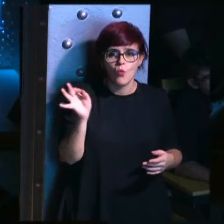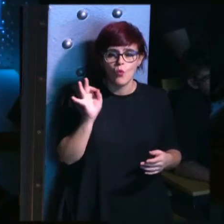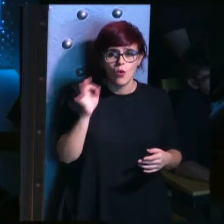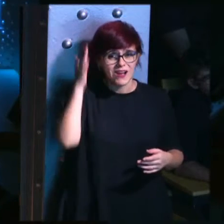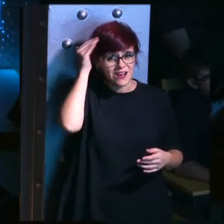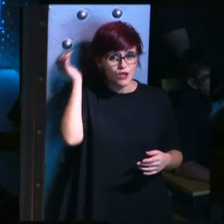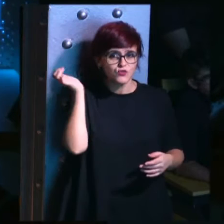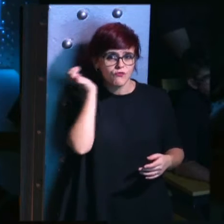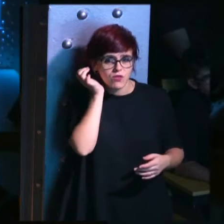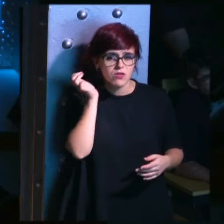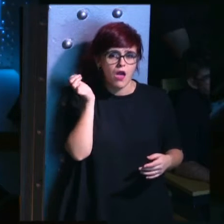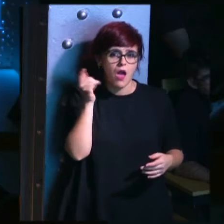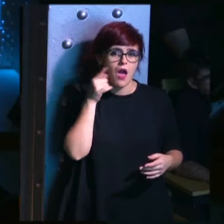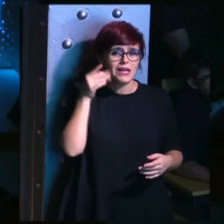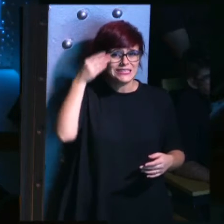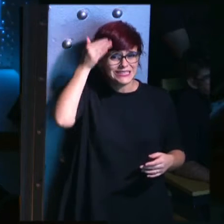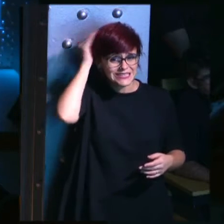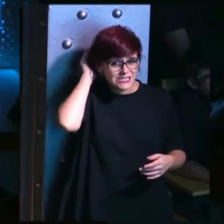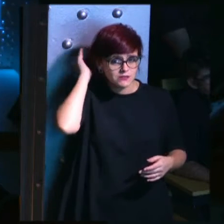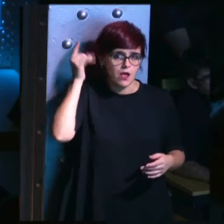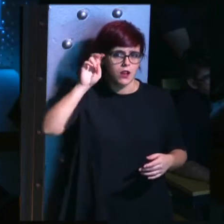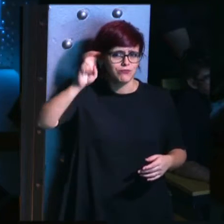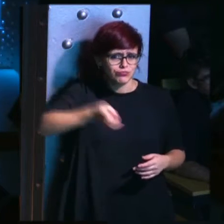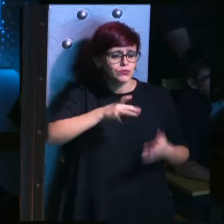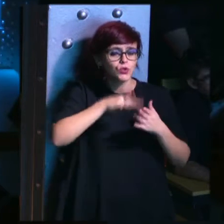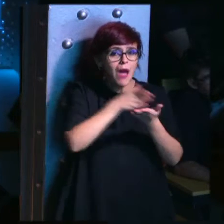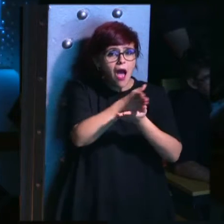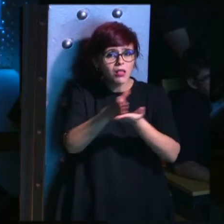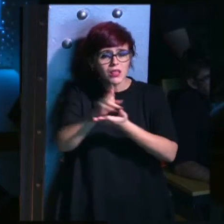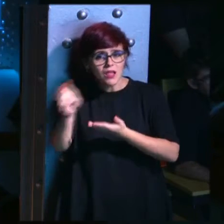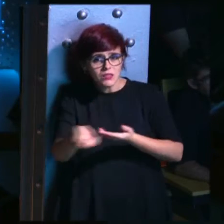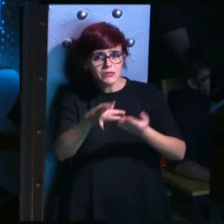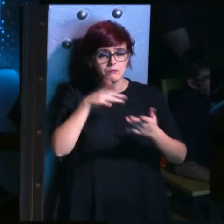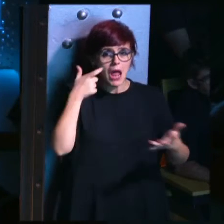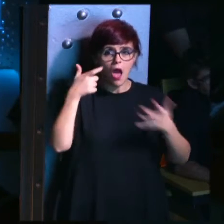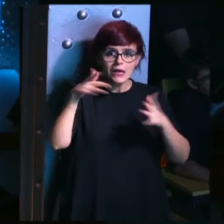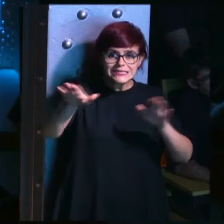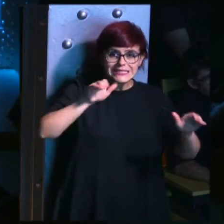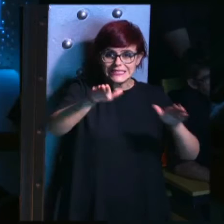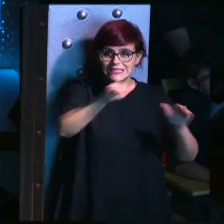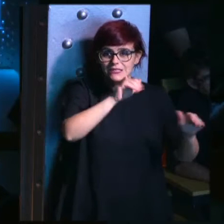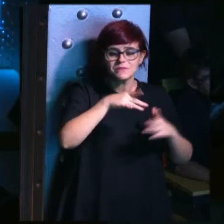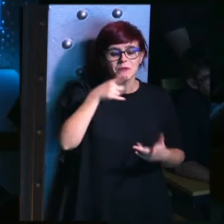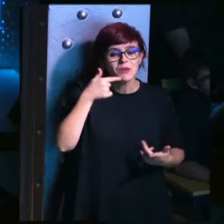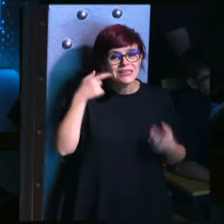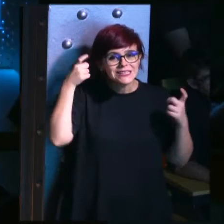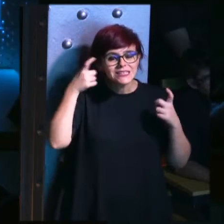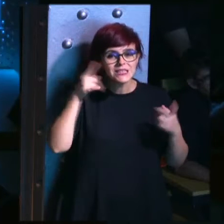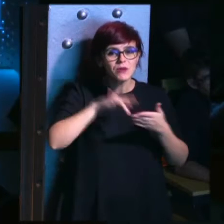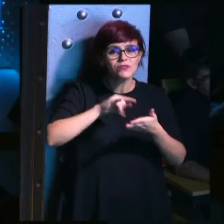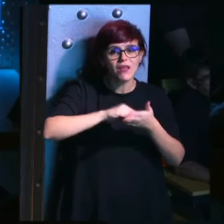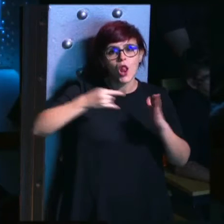Reina Sofía, Thyssen, tienen diferentes alternativas para empezar a llamar la atención, pero son, digamos que,